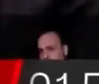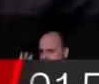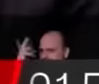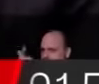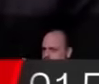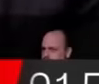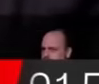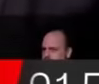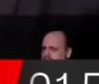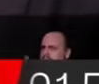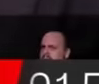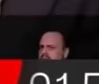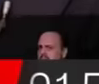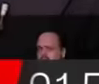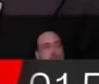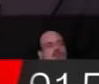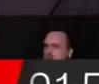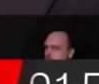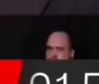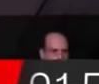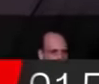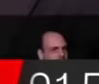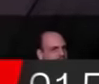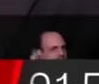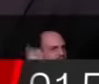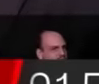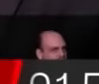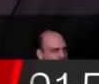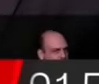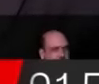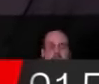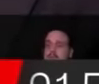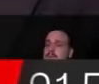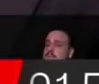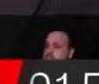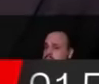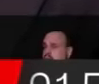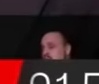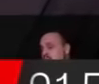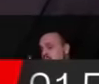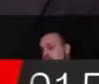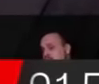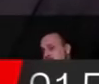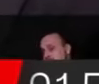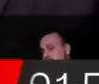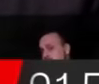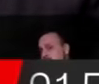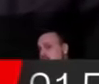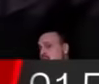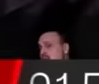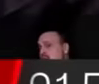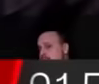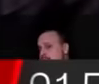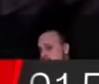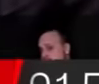son respuestas. Yo te di respuesta, no me puse agresivo. Y creo que si hay algo que esperan los argentinos es